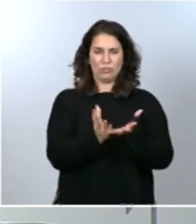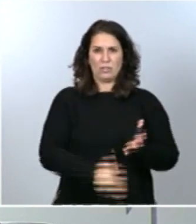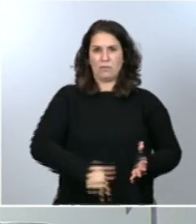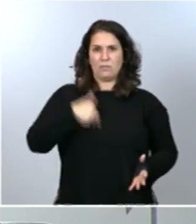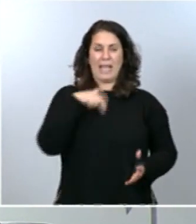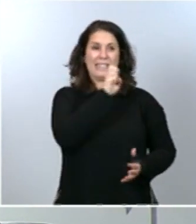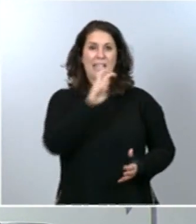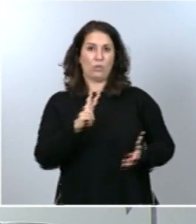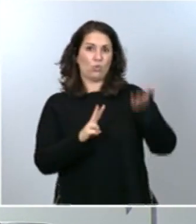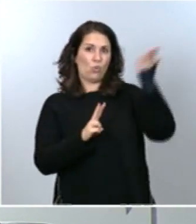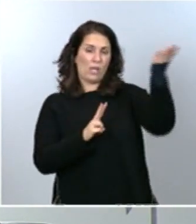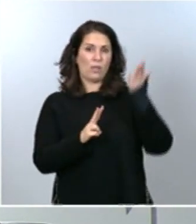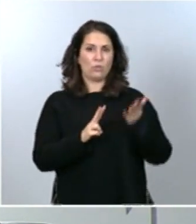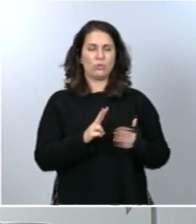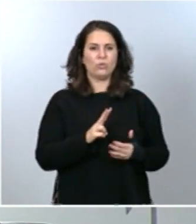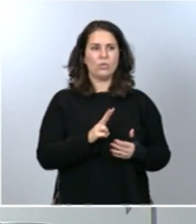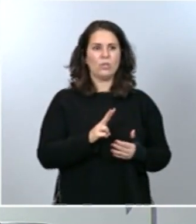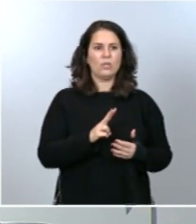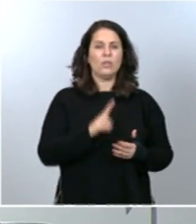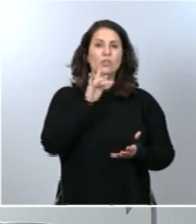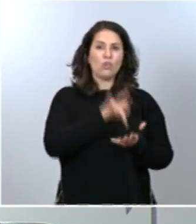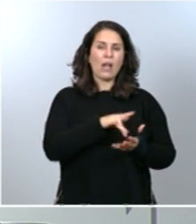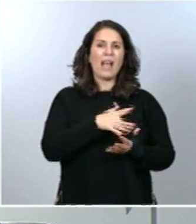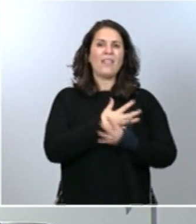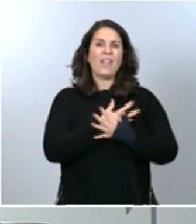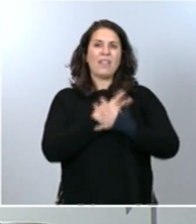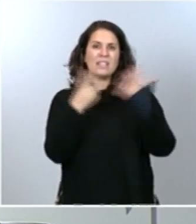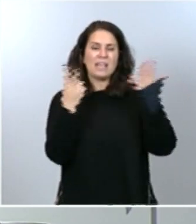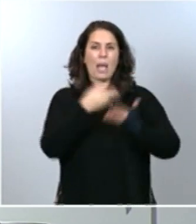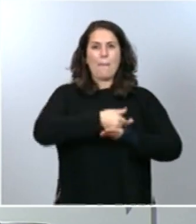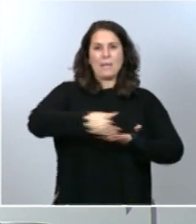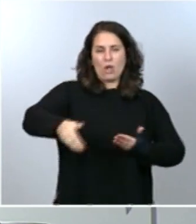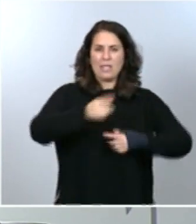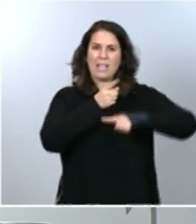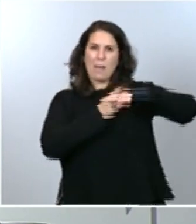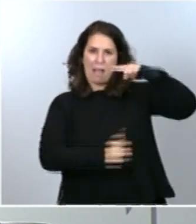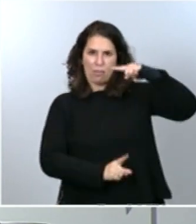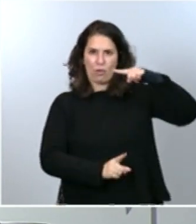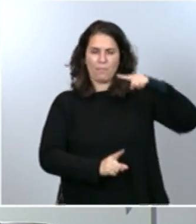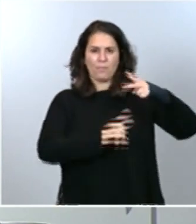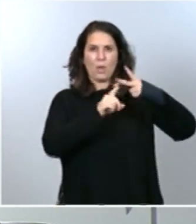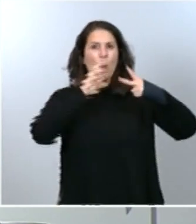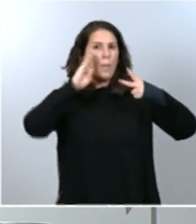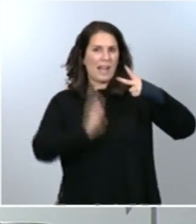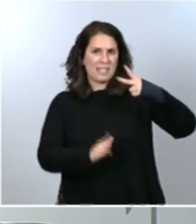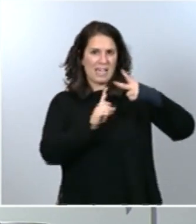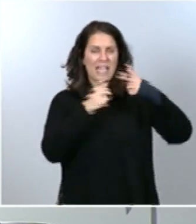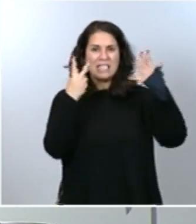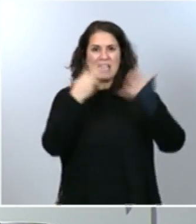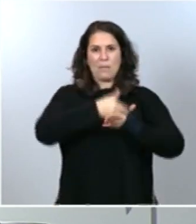ya a 10 a más de 17 millones y medio seguido de brasil con 7 millones 162